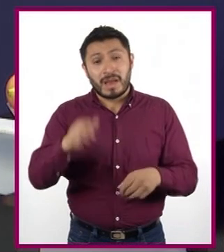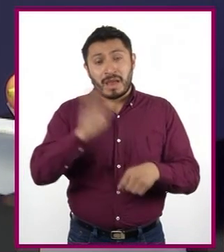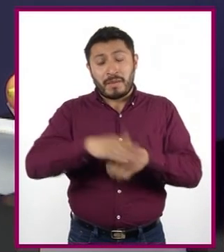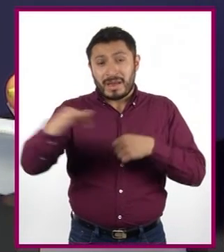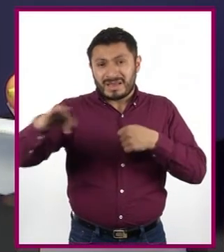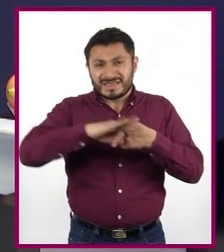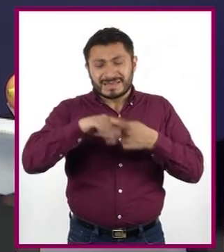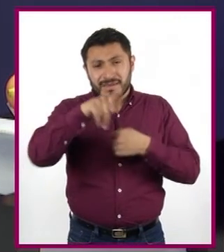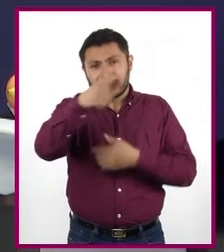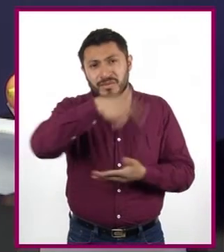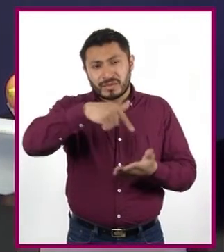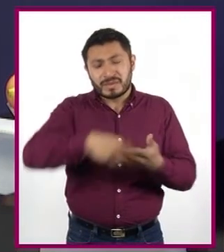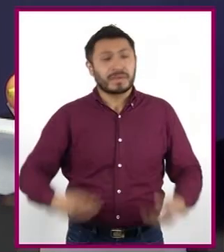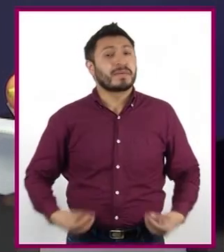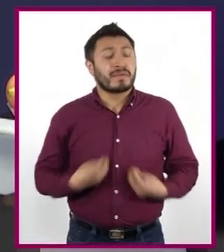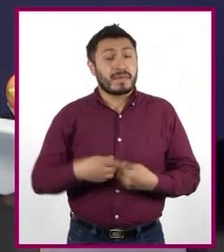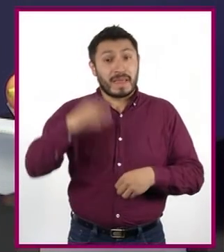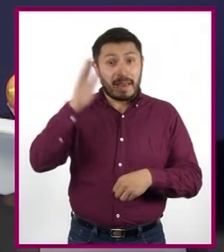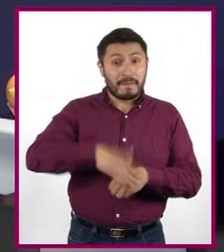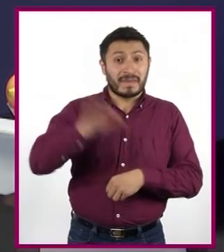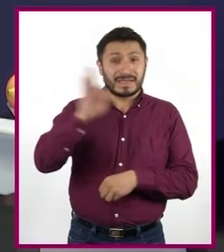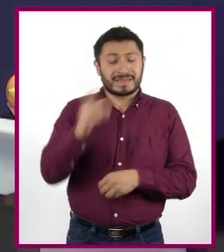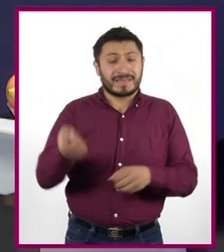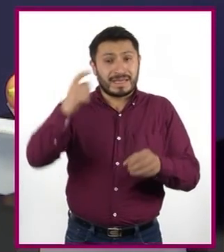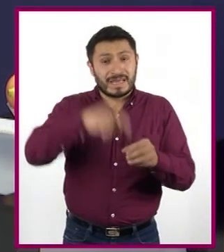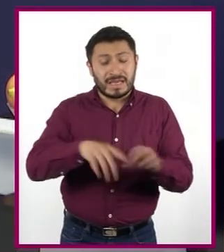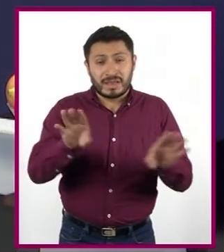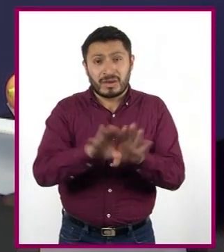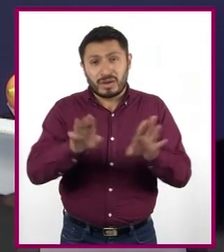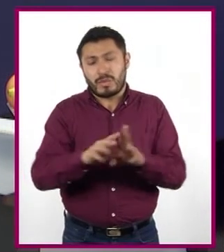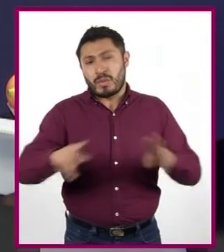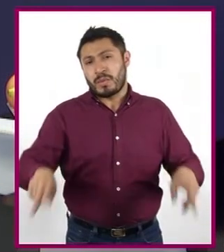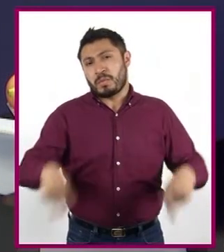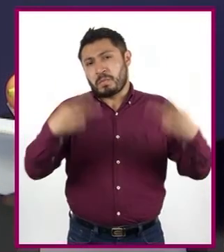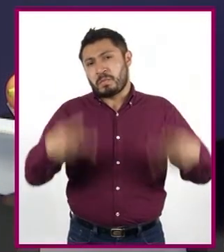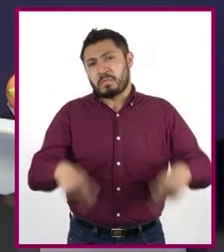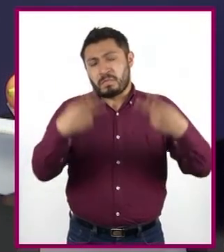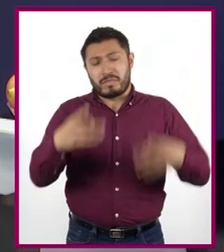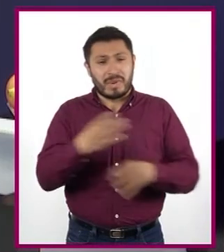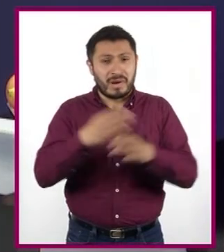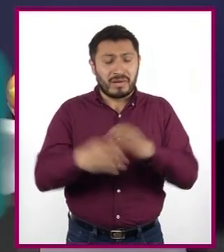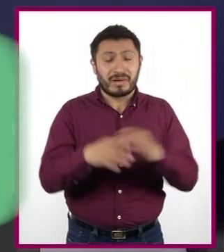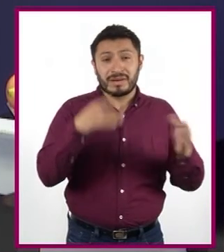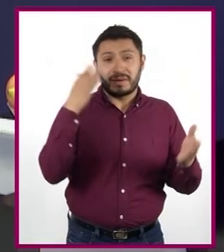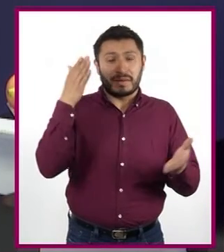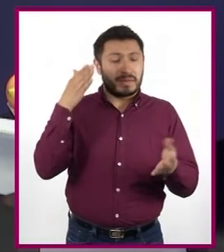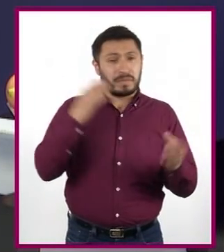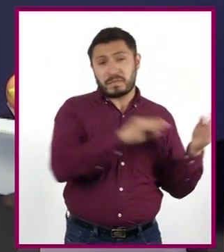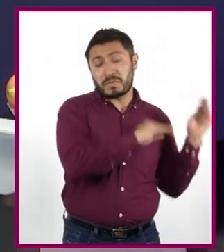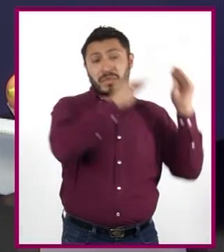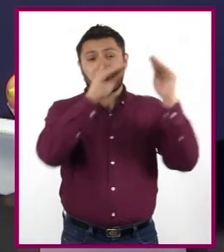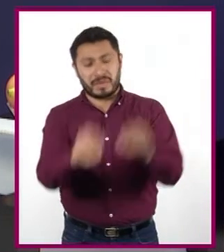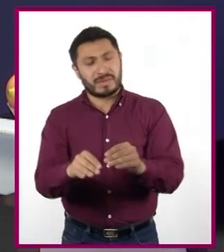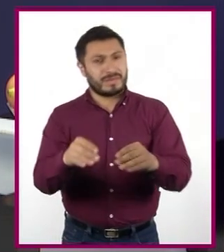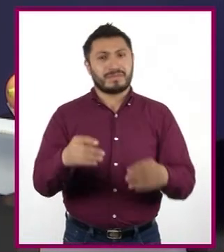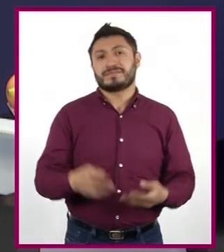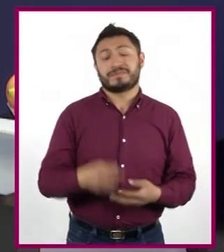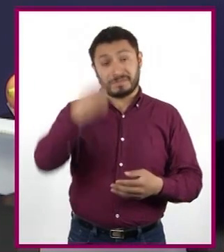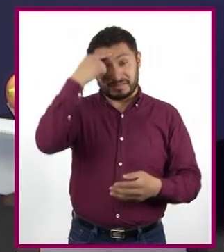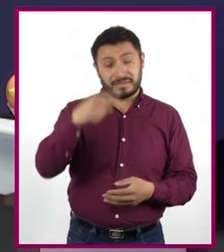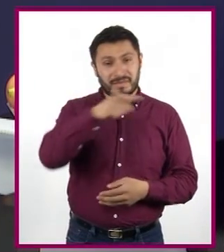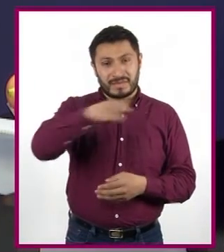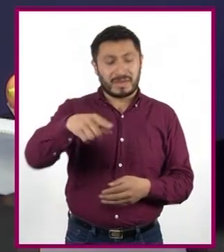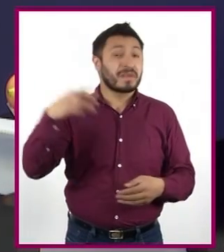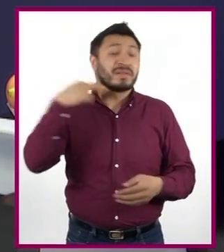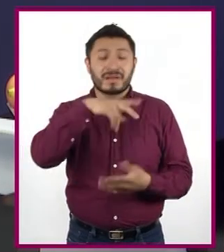de donde viven, sobre todo si son parte de redes de comercio donde el producto llega directo del productor a ustedes